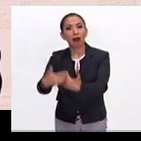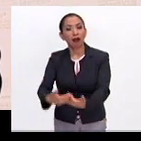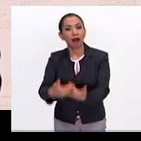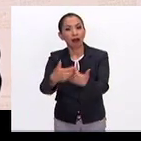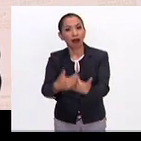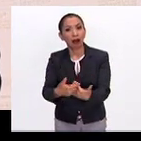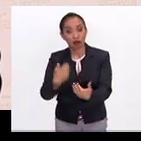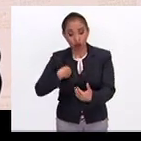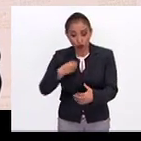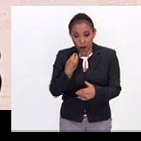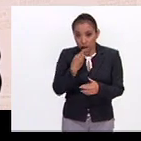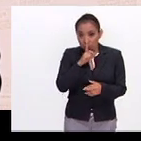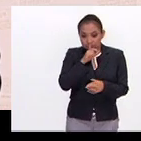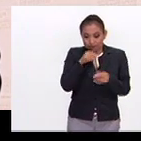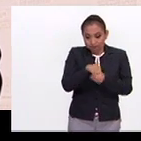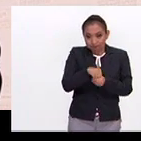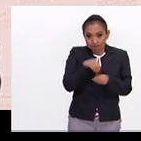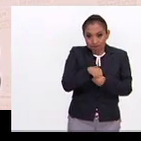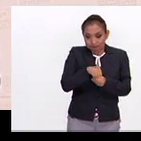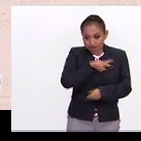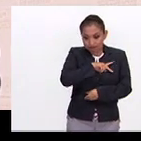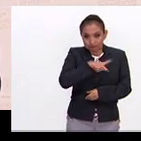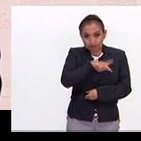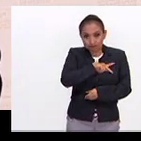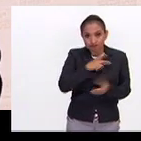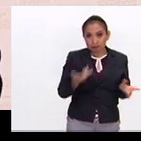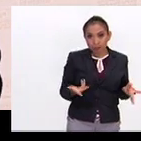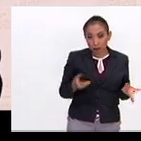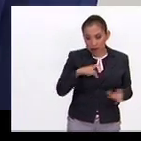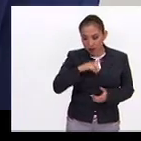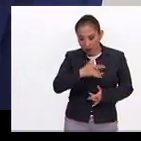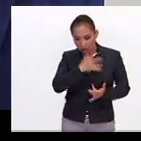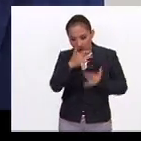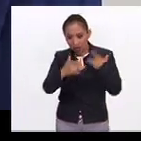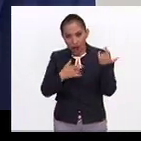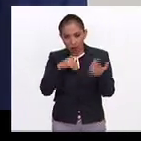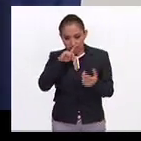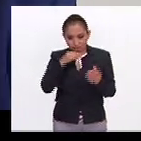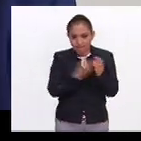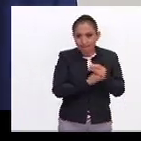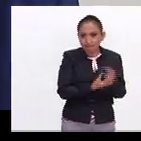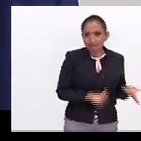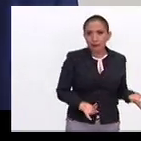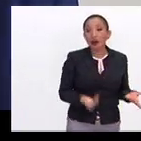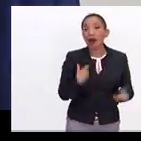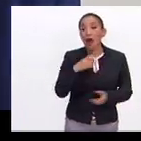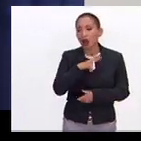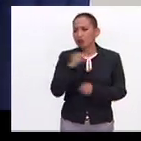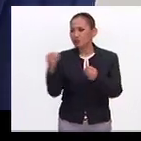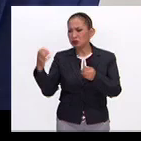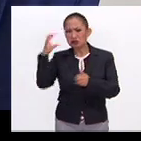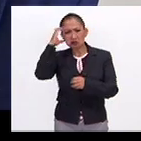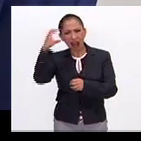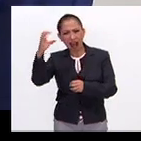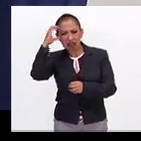nuestros propios secretos, nuestros sentimientos. Hay tantos crímenes